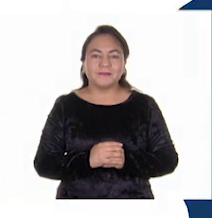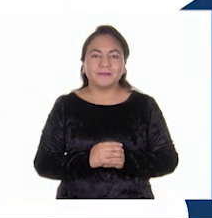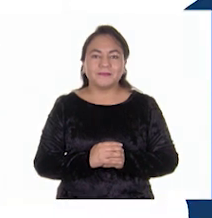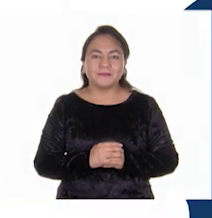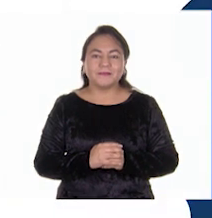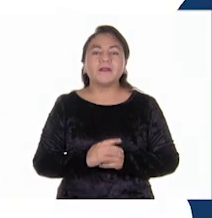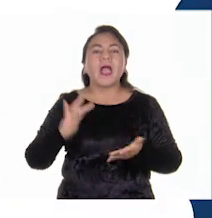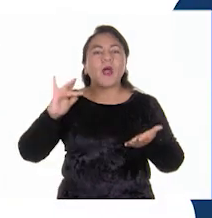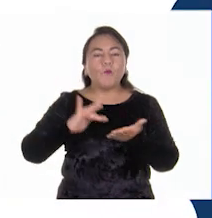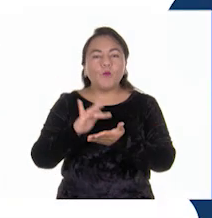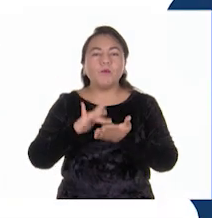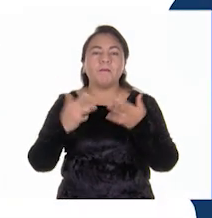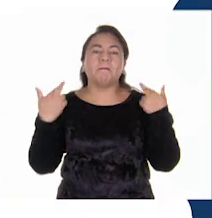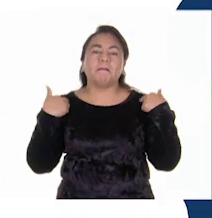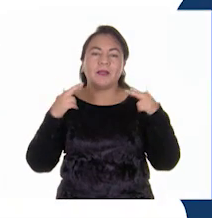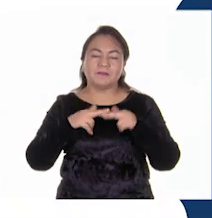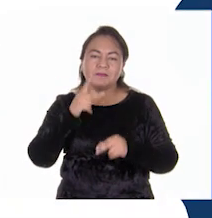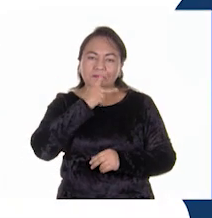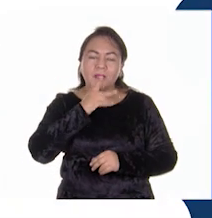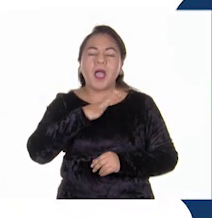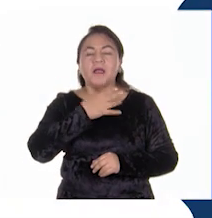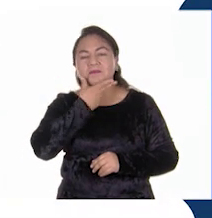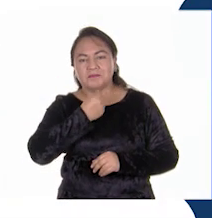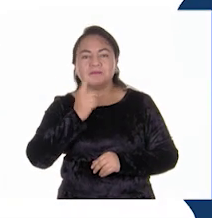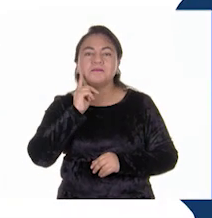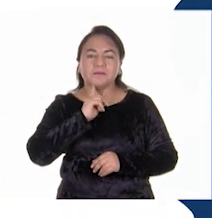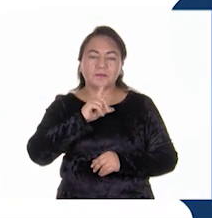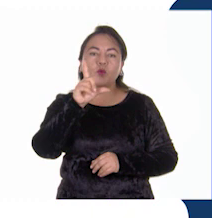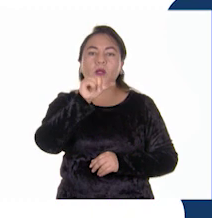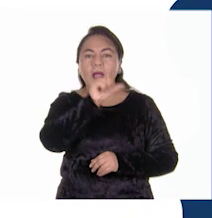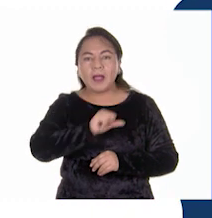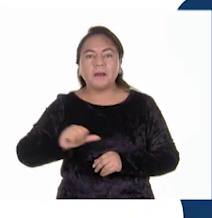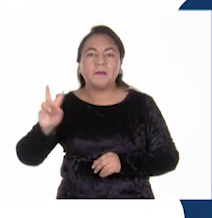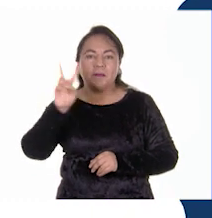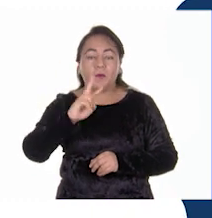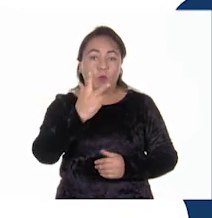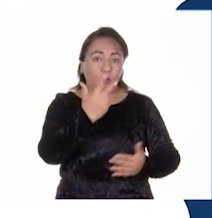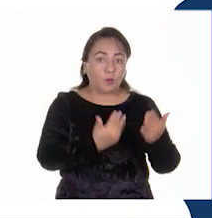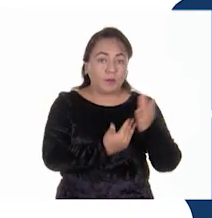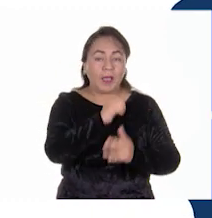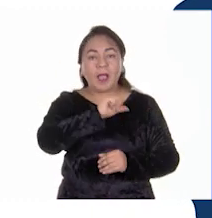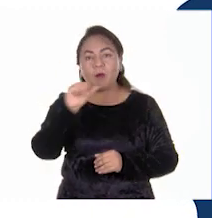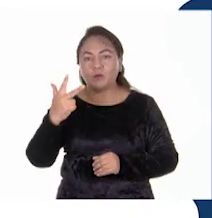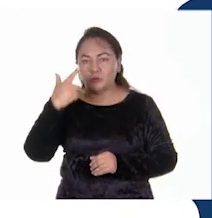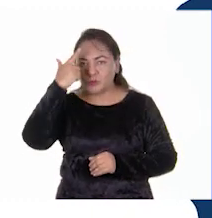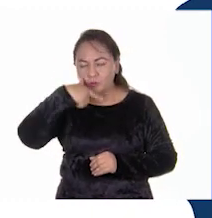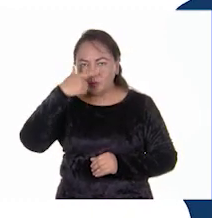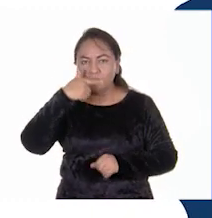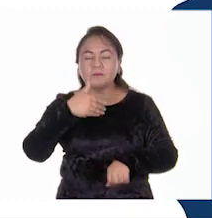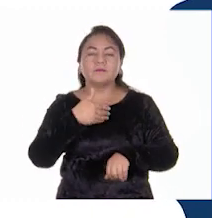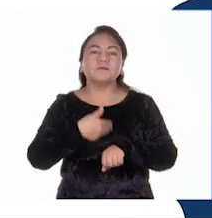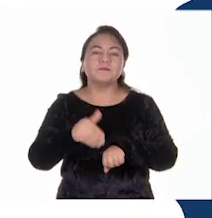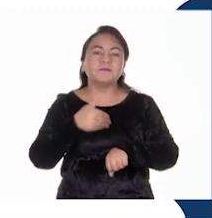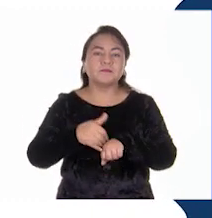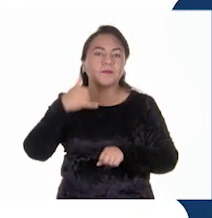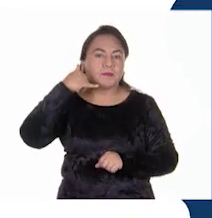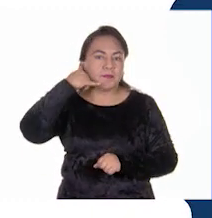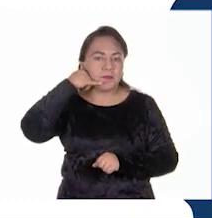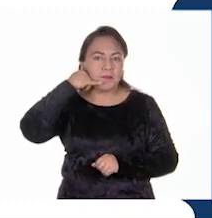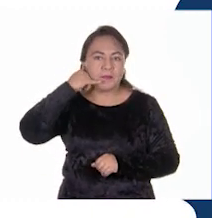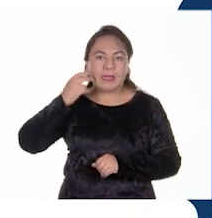Para apoyo pedagógico, hay maestras y maestros de lunes a viernes de 8 a 20 horas en el teléfono